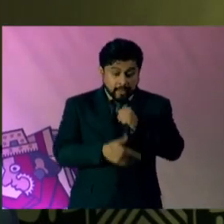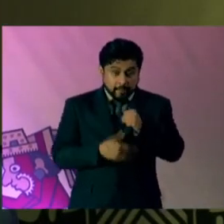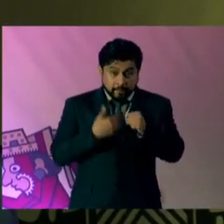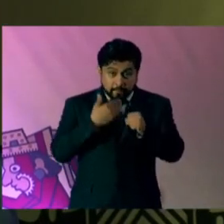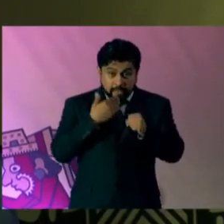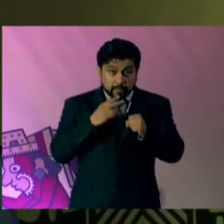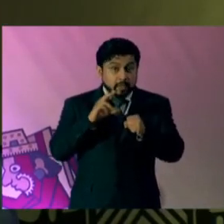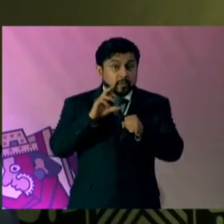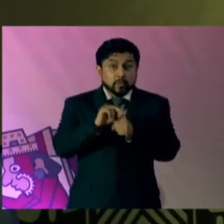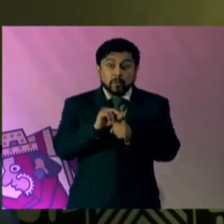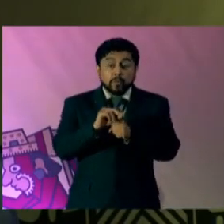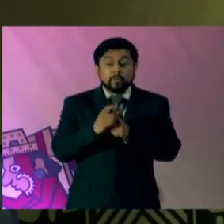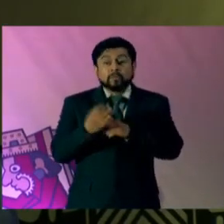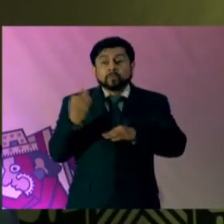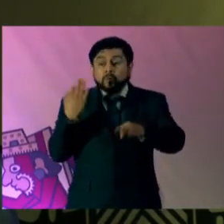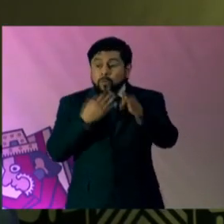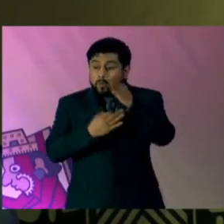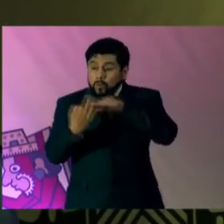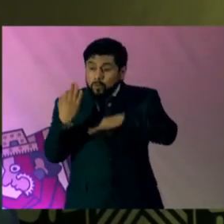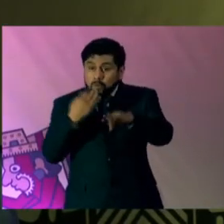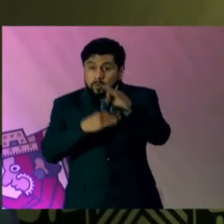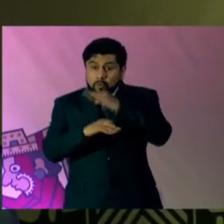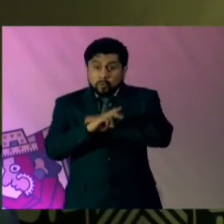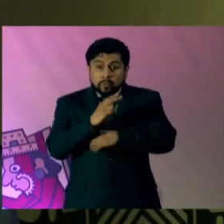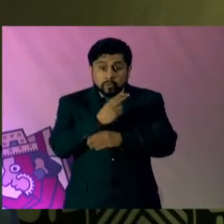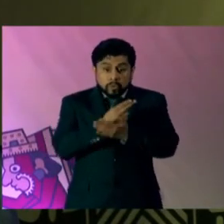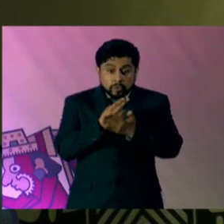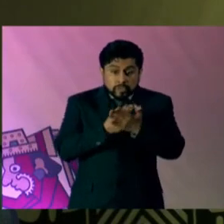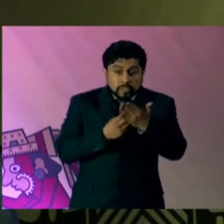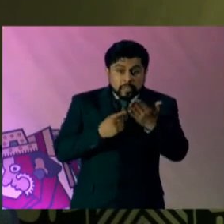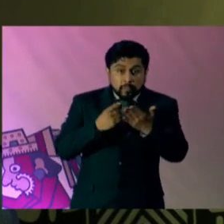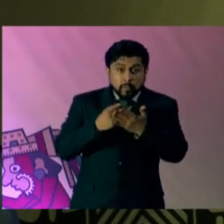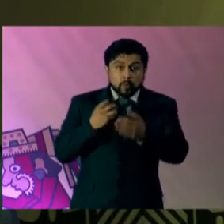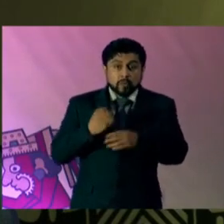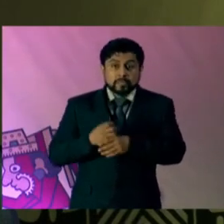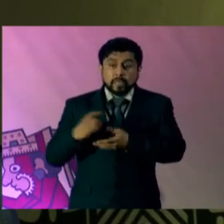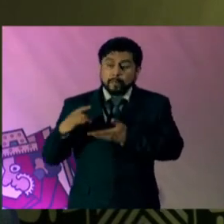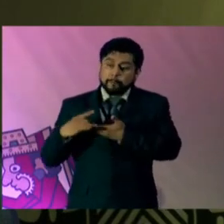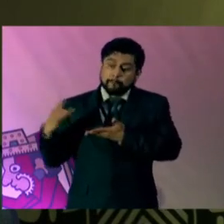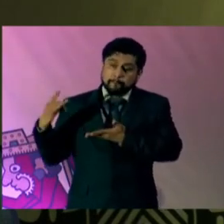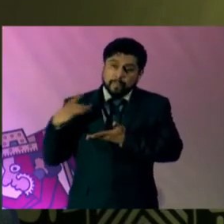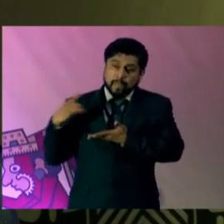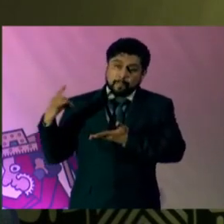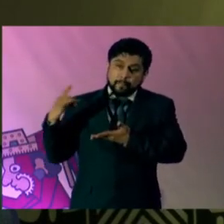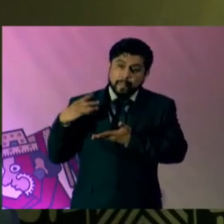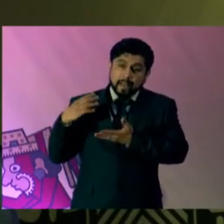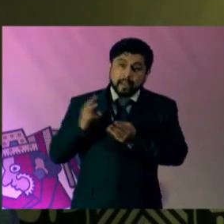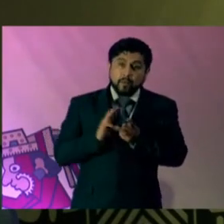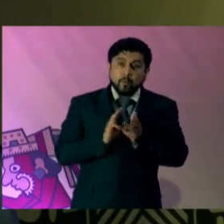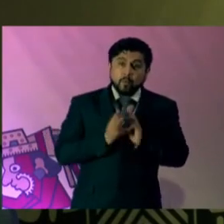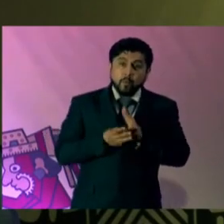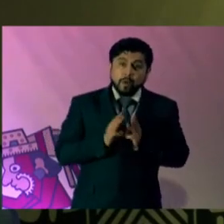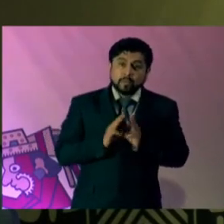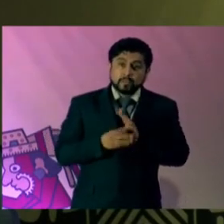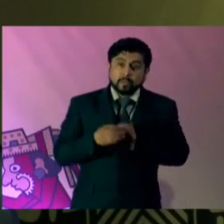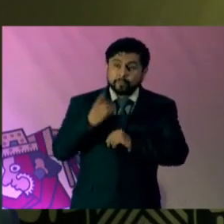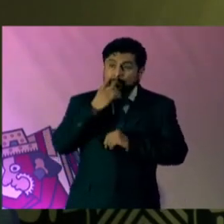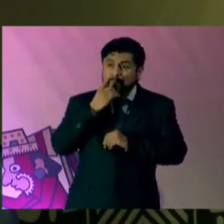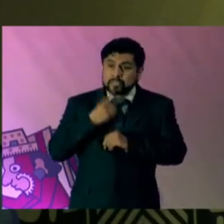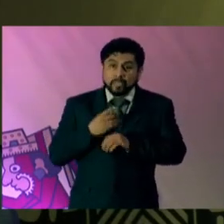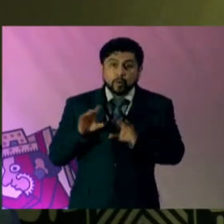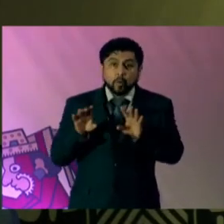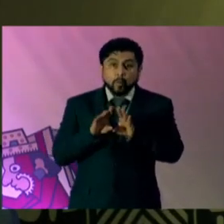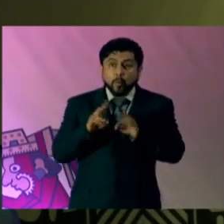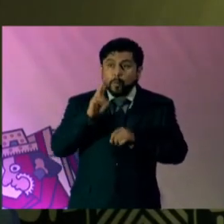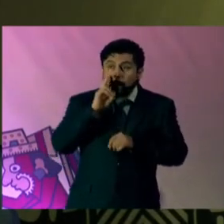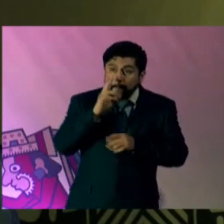plana todos los demás son dibujos que me mandó que me fue mandando por whatsapp que decía como los ves que te